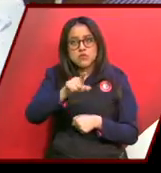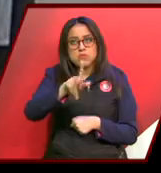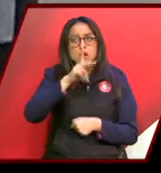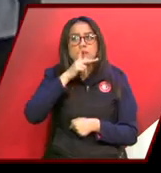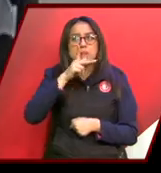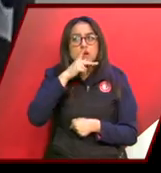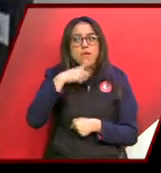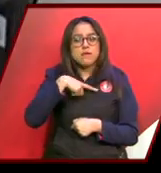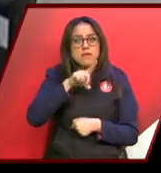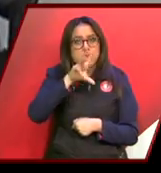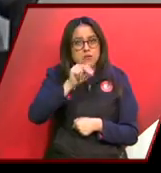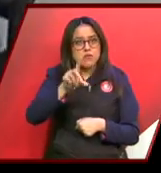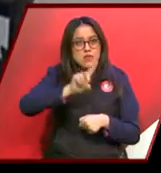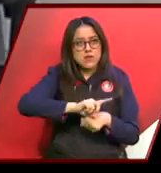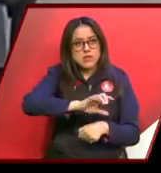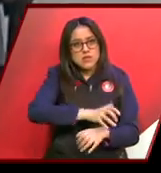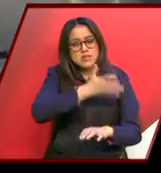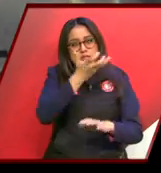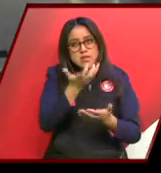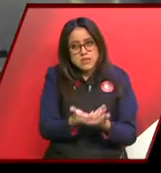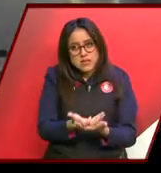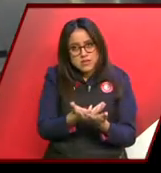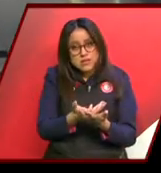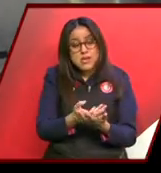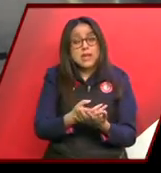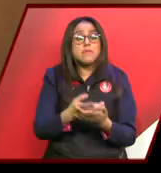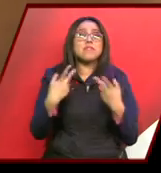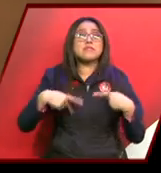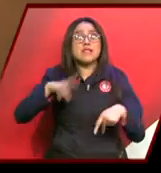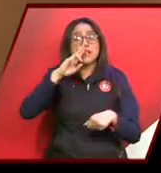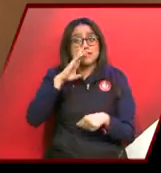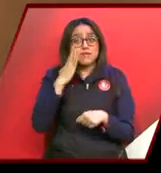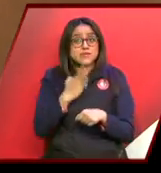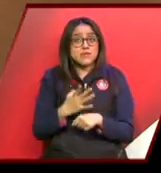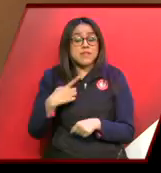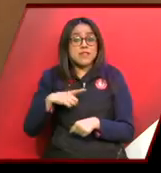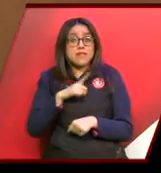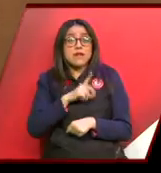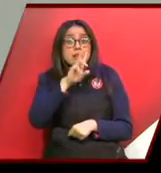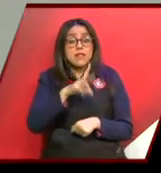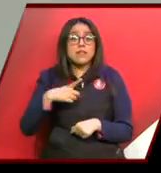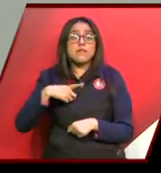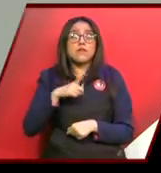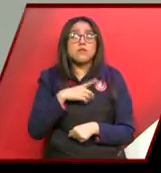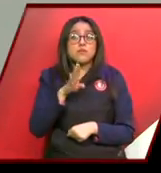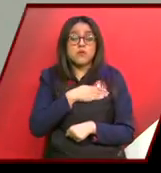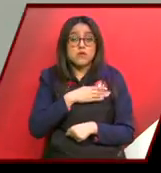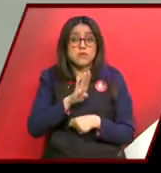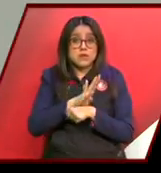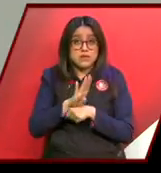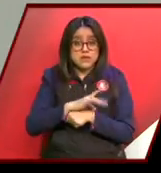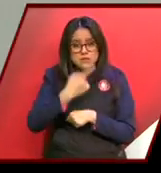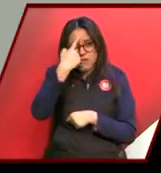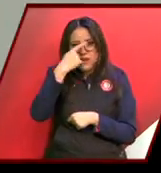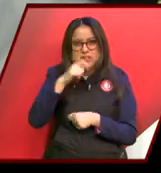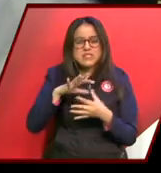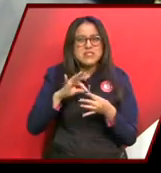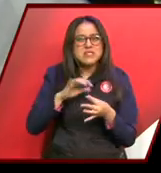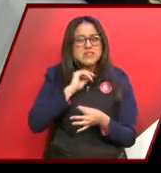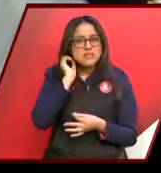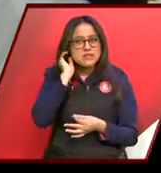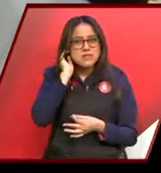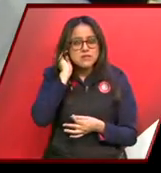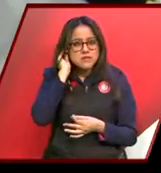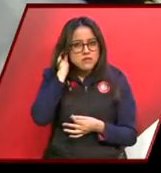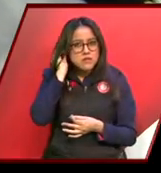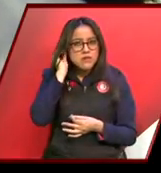padre. Una empresa socialmente responsable sabe que la compañía se ve beneficiada al ofrecer permisos equitativos para